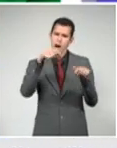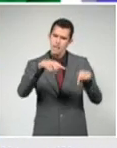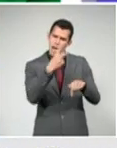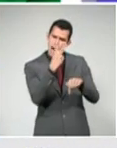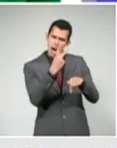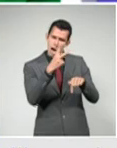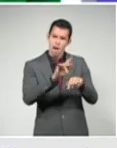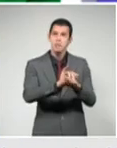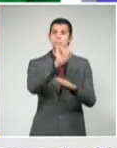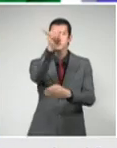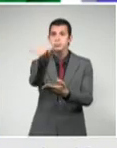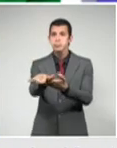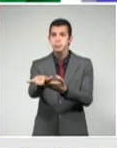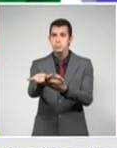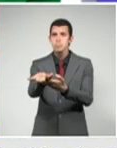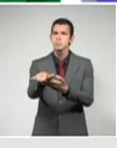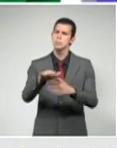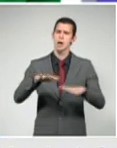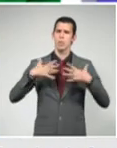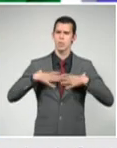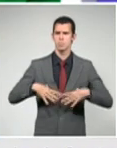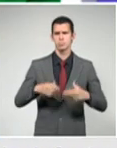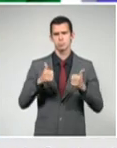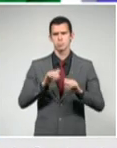recuperado. Reitero, el